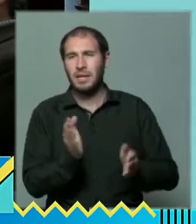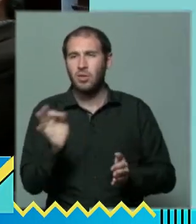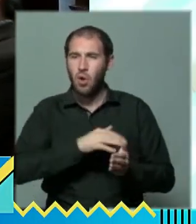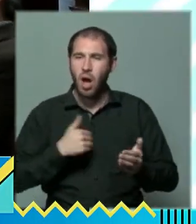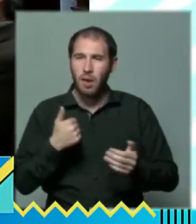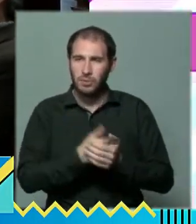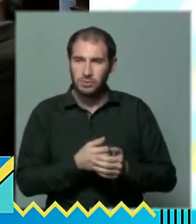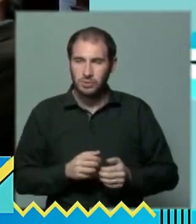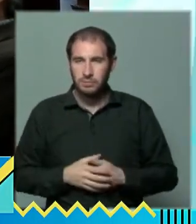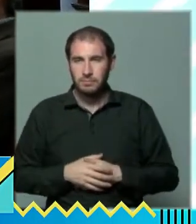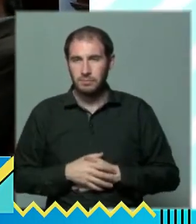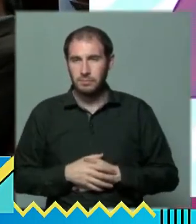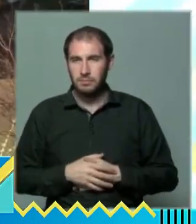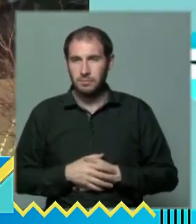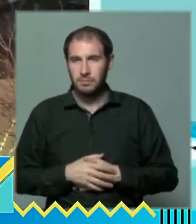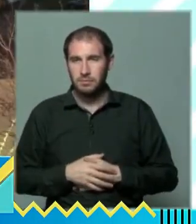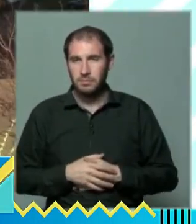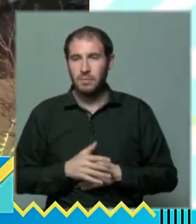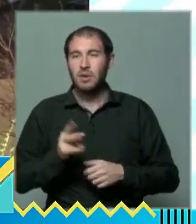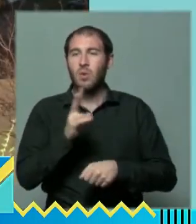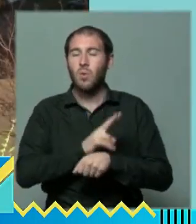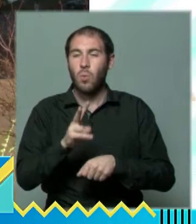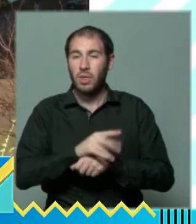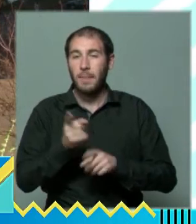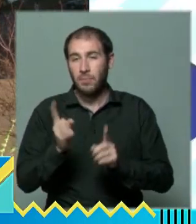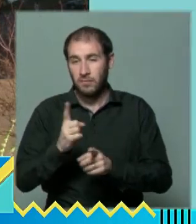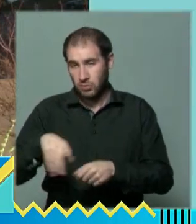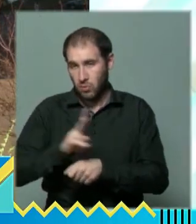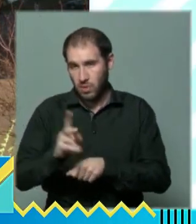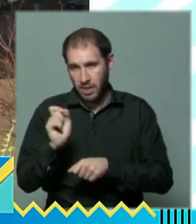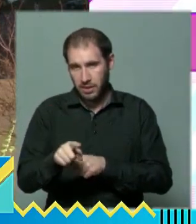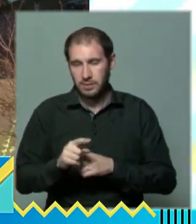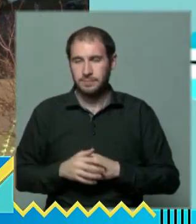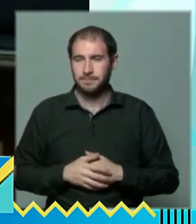abuso. Entonces resguardamos al docente